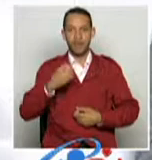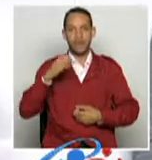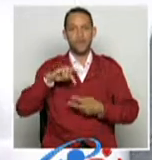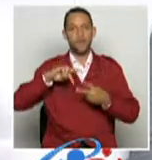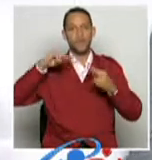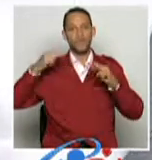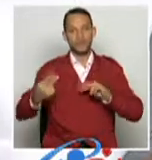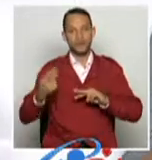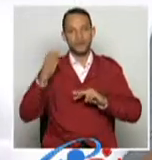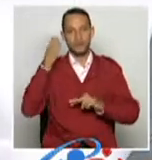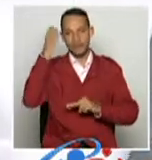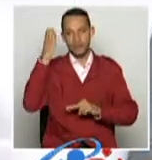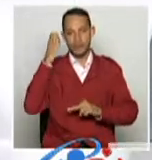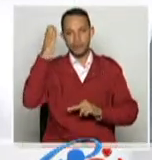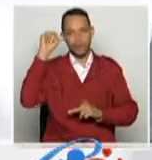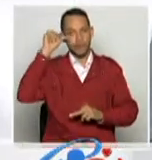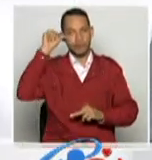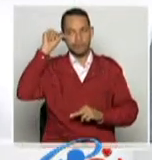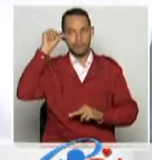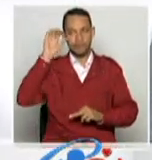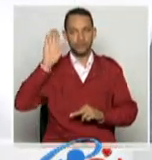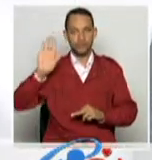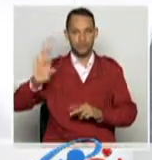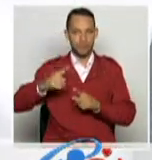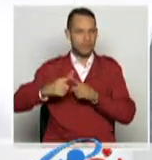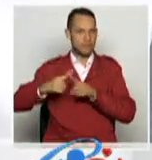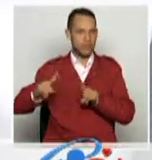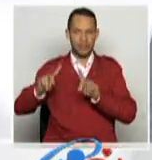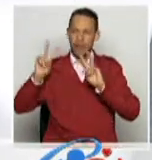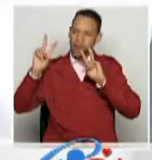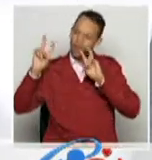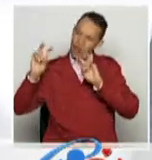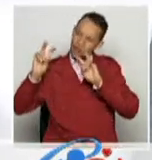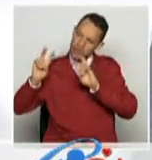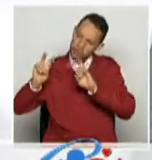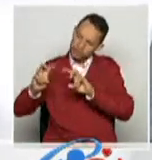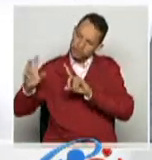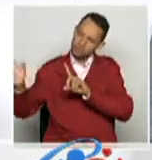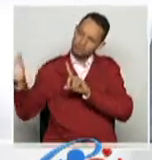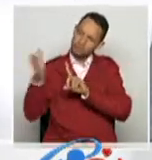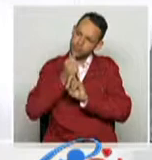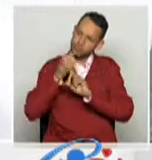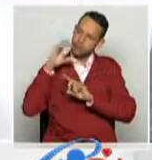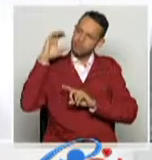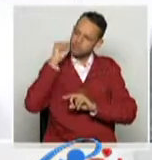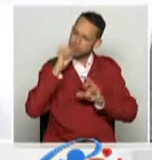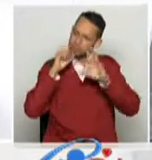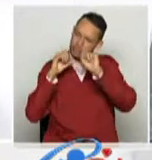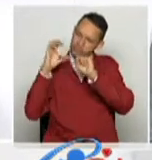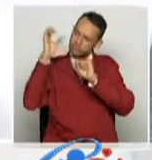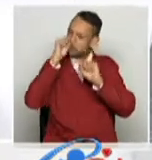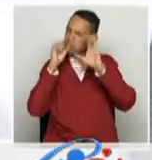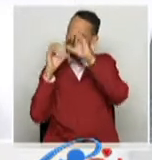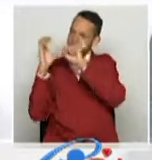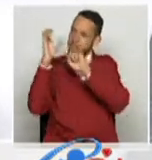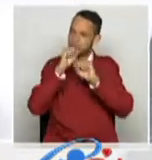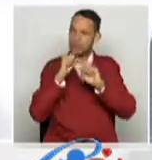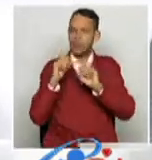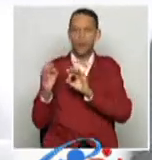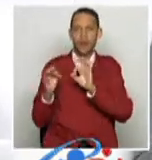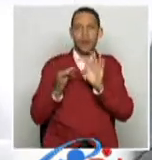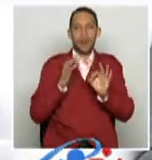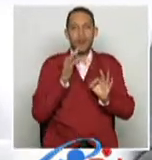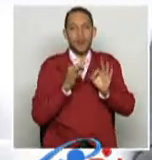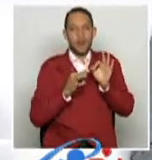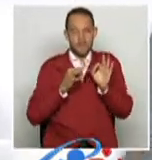Oriente se va mostrando con una serie de síntomas que son fáciles, porque la Ayurveda no es que estemos enseñando, es que